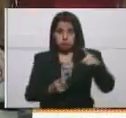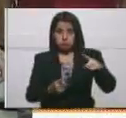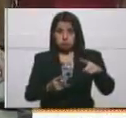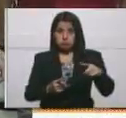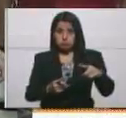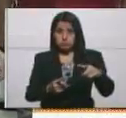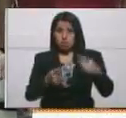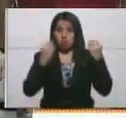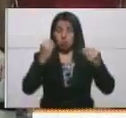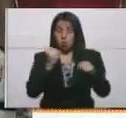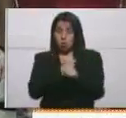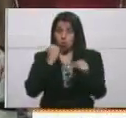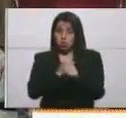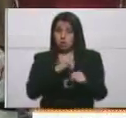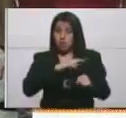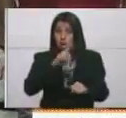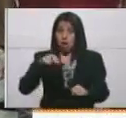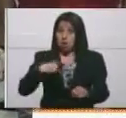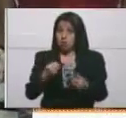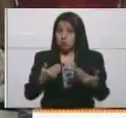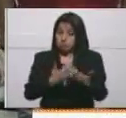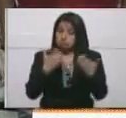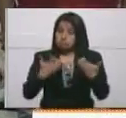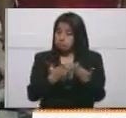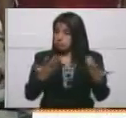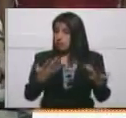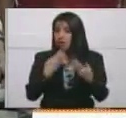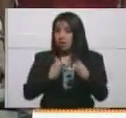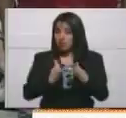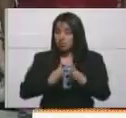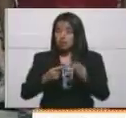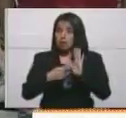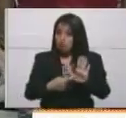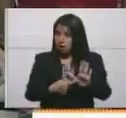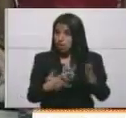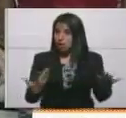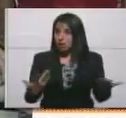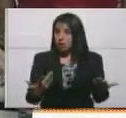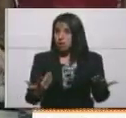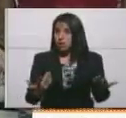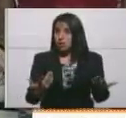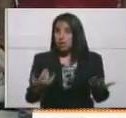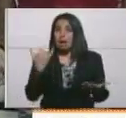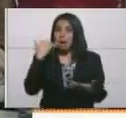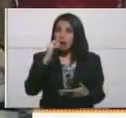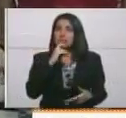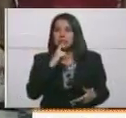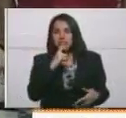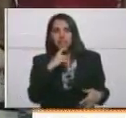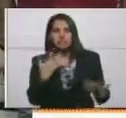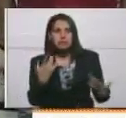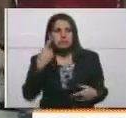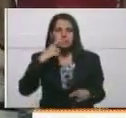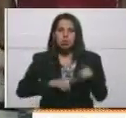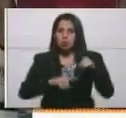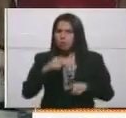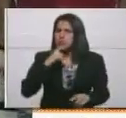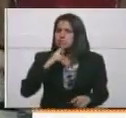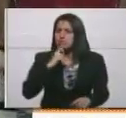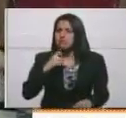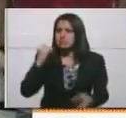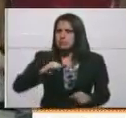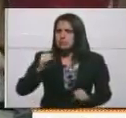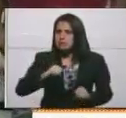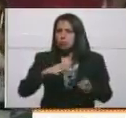con nuestro trabajo las dificultades que la vida nos presenta. La vida siempre presenta una dificultad, siempre hay un